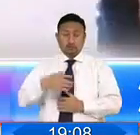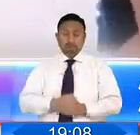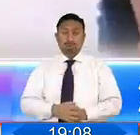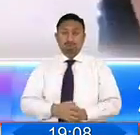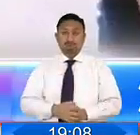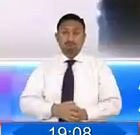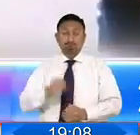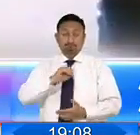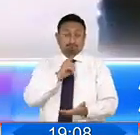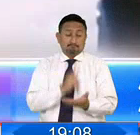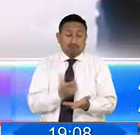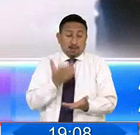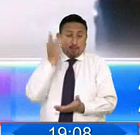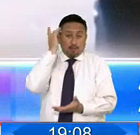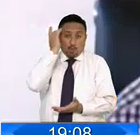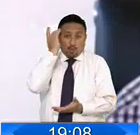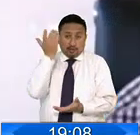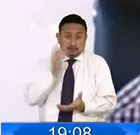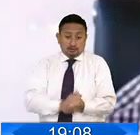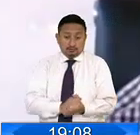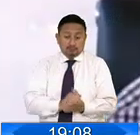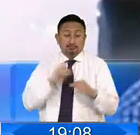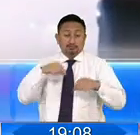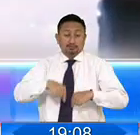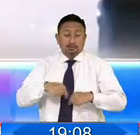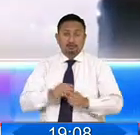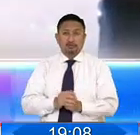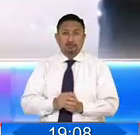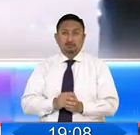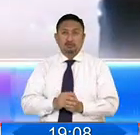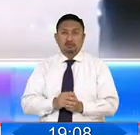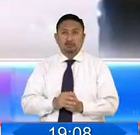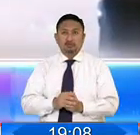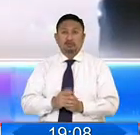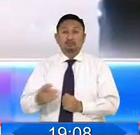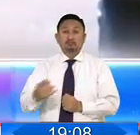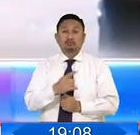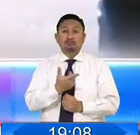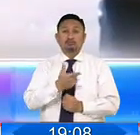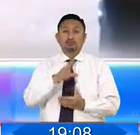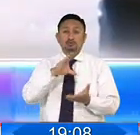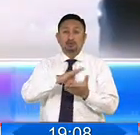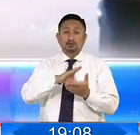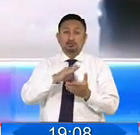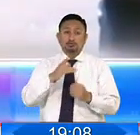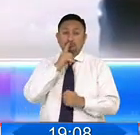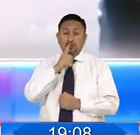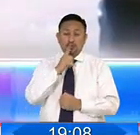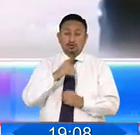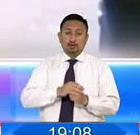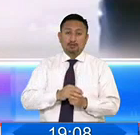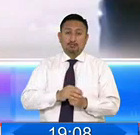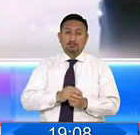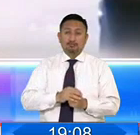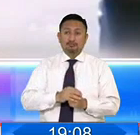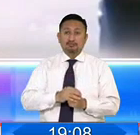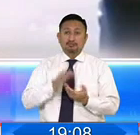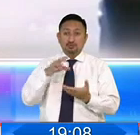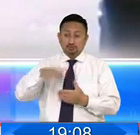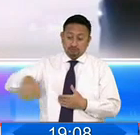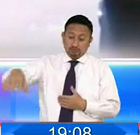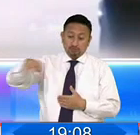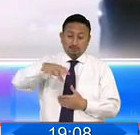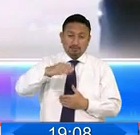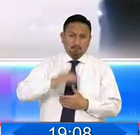hay una preocupación, por lo tanto, el robo, eso en las ciudades cercanas como la Tajunga, Saquicilí, Pujilí y Salcedo